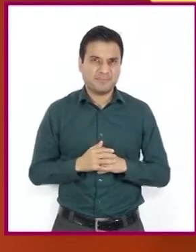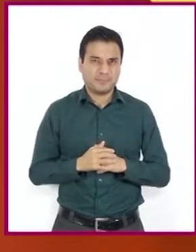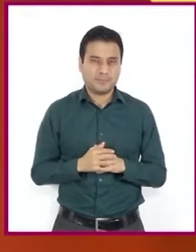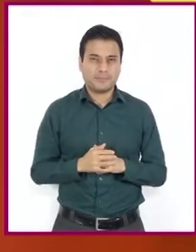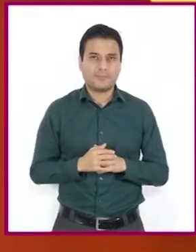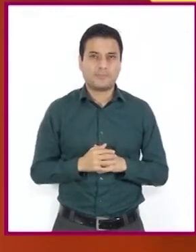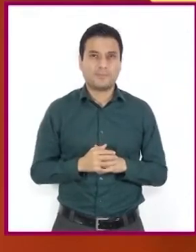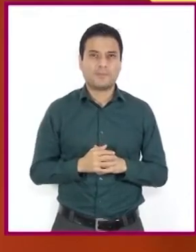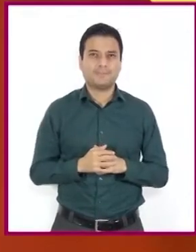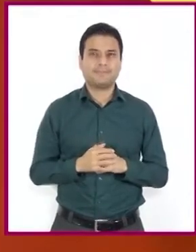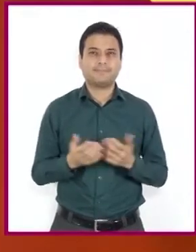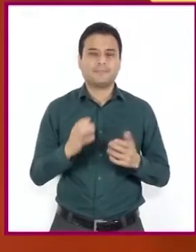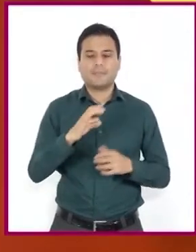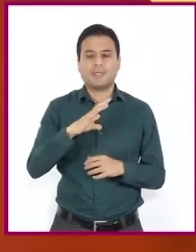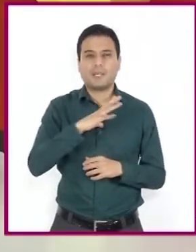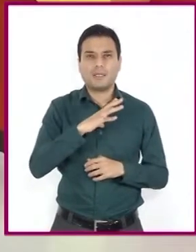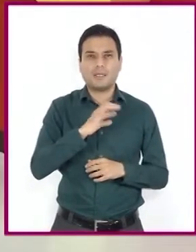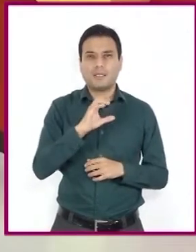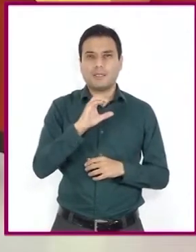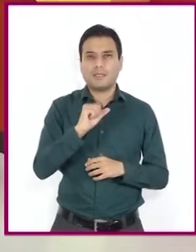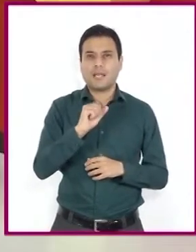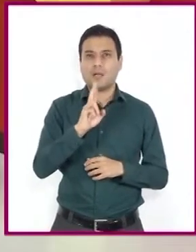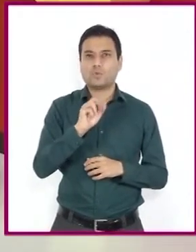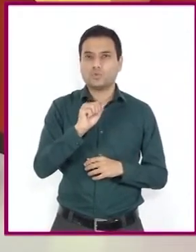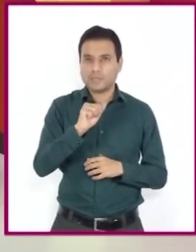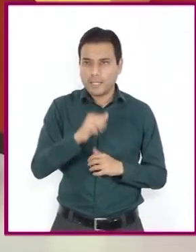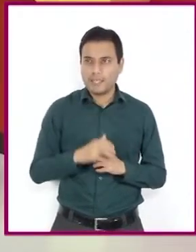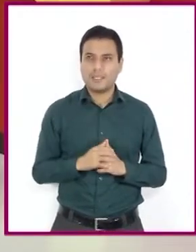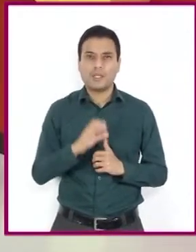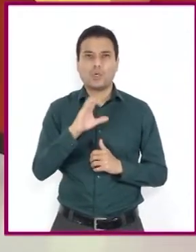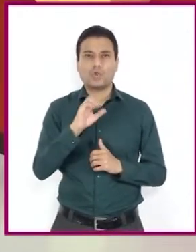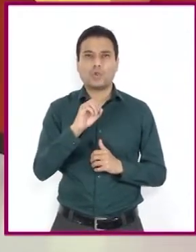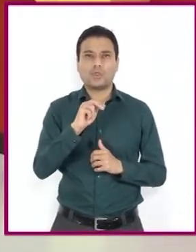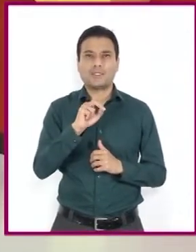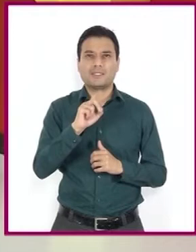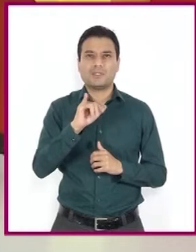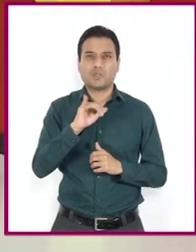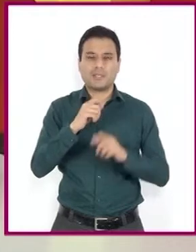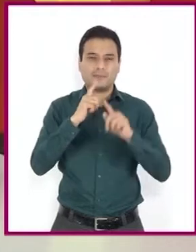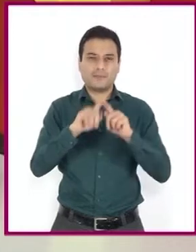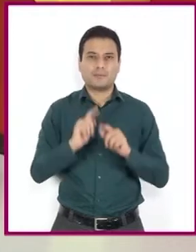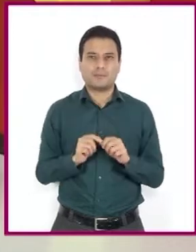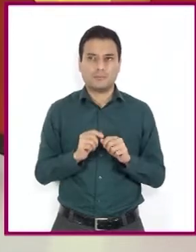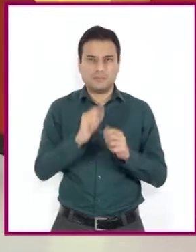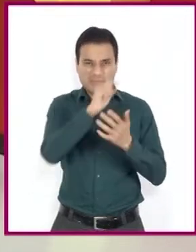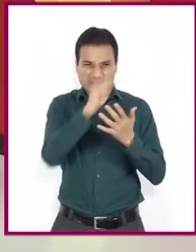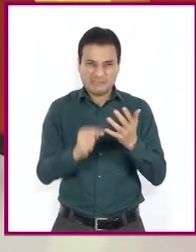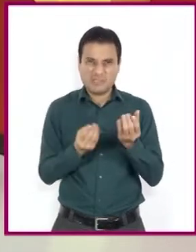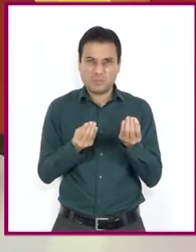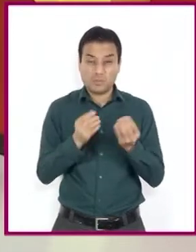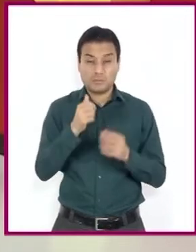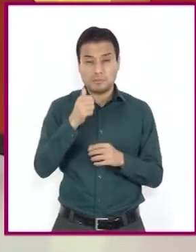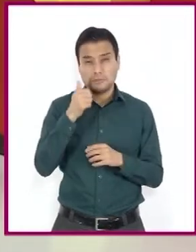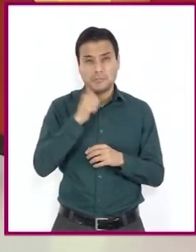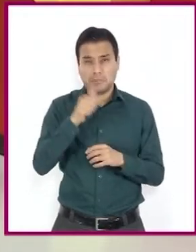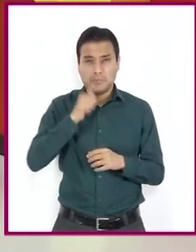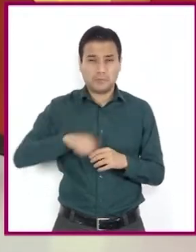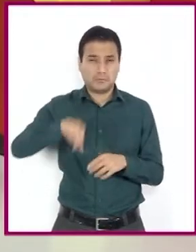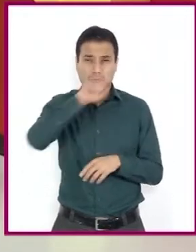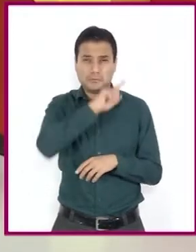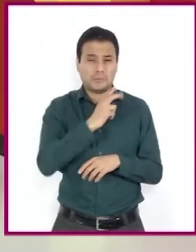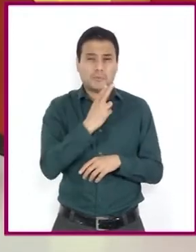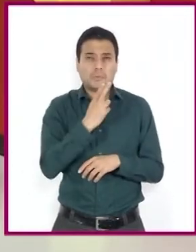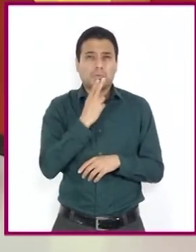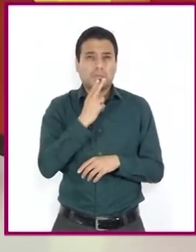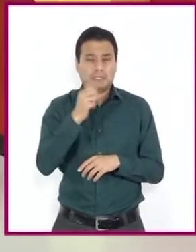causal, condicional. Son muchos nexos, maestra, y los utilizamos todo el tiempo sin darnos cuenta de todo